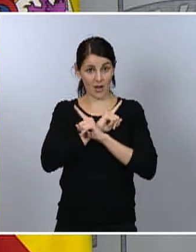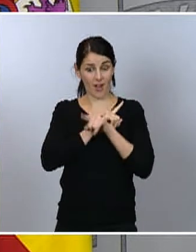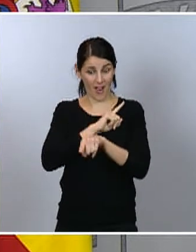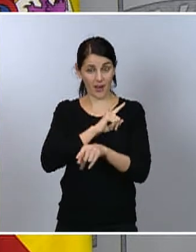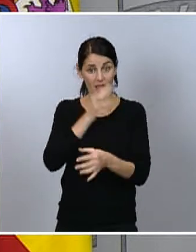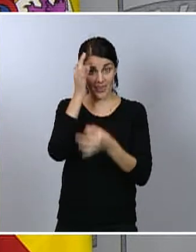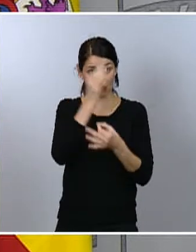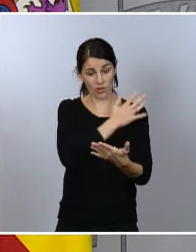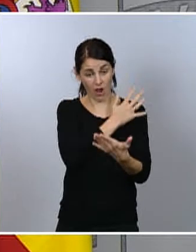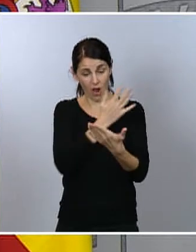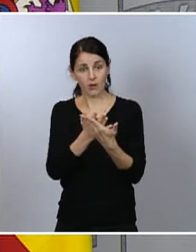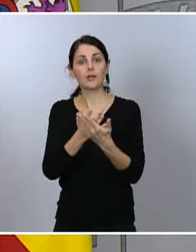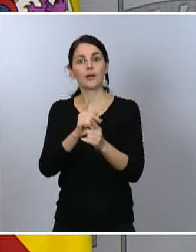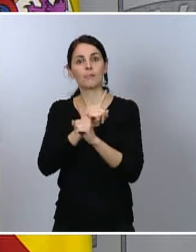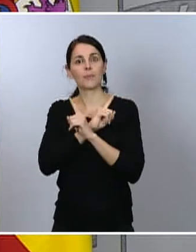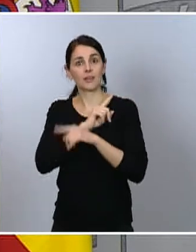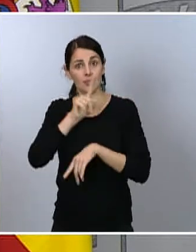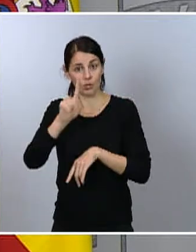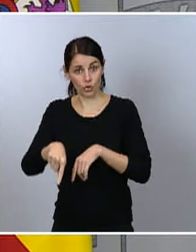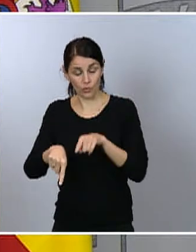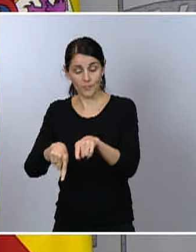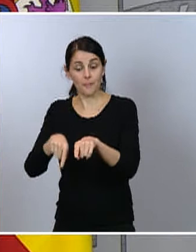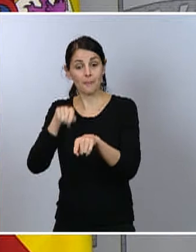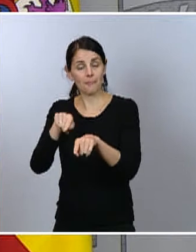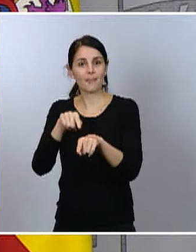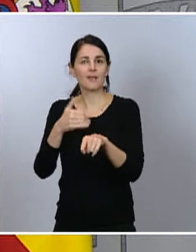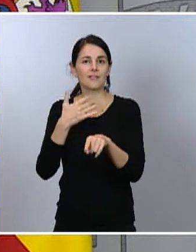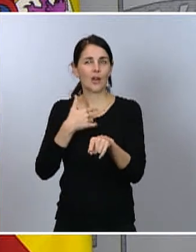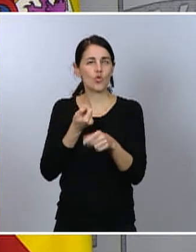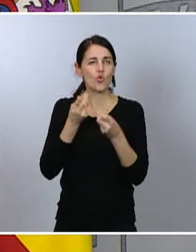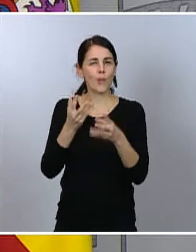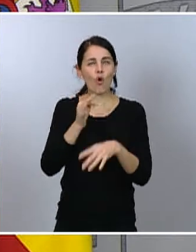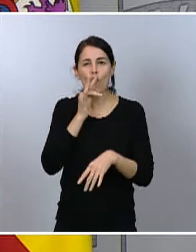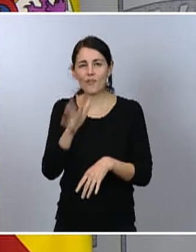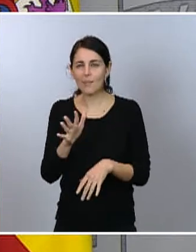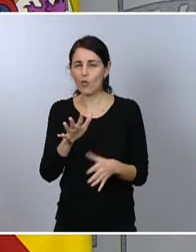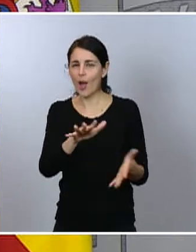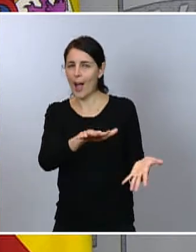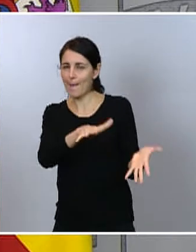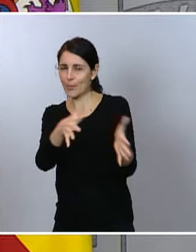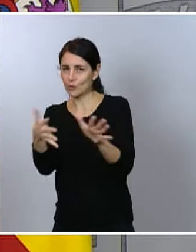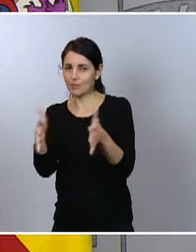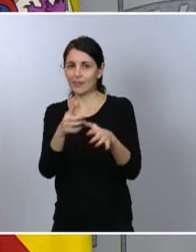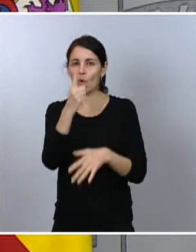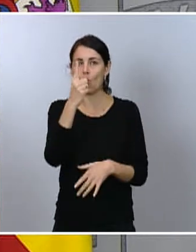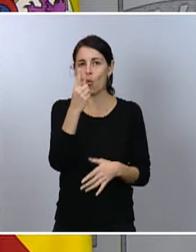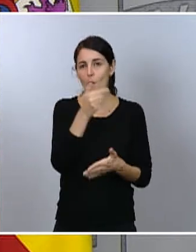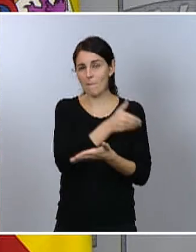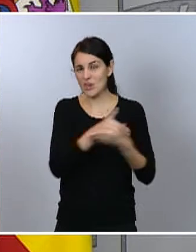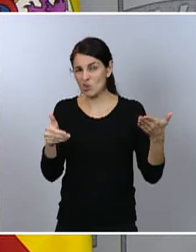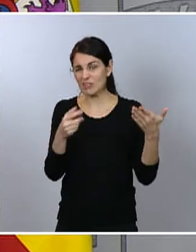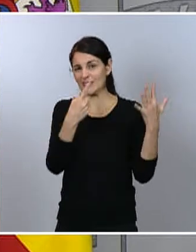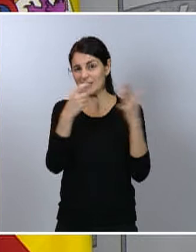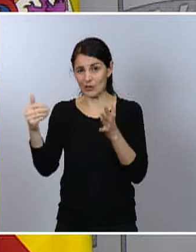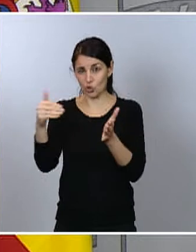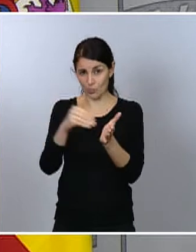casos confirmados que, si no me fallan las cifras, es de aproximadamente 1.600.000.